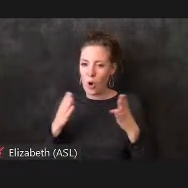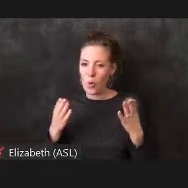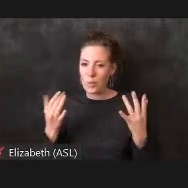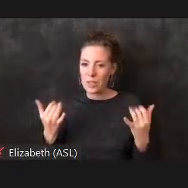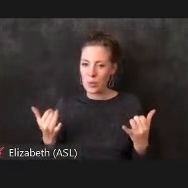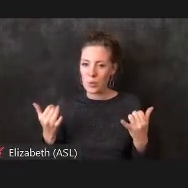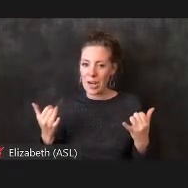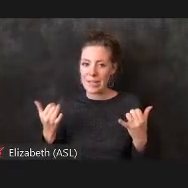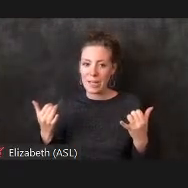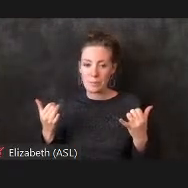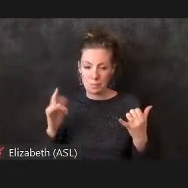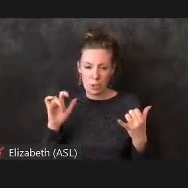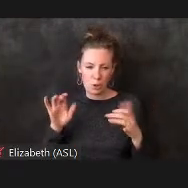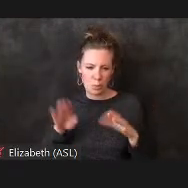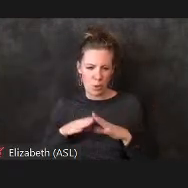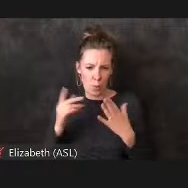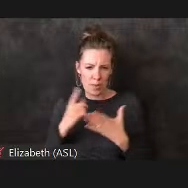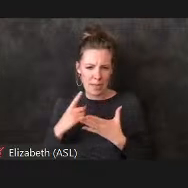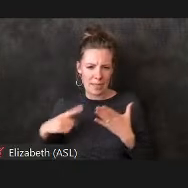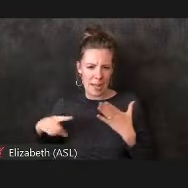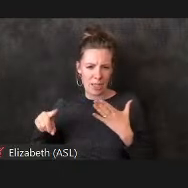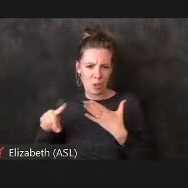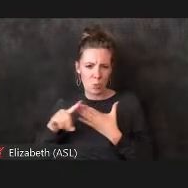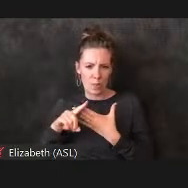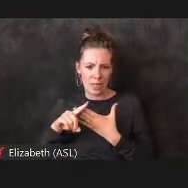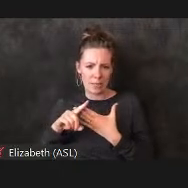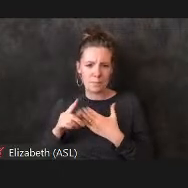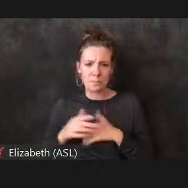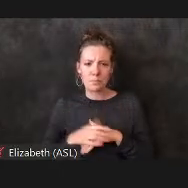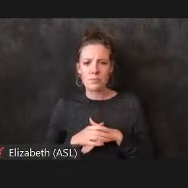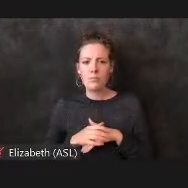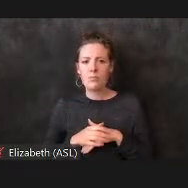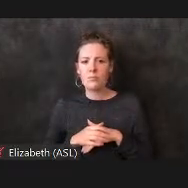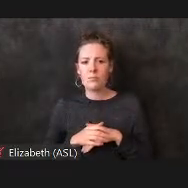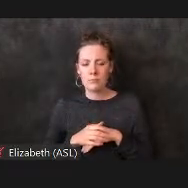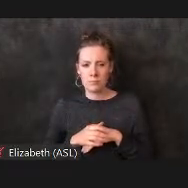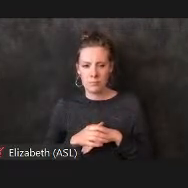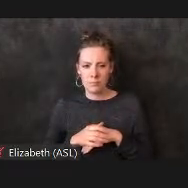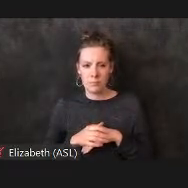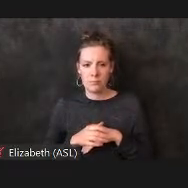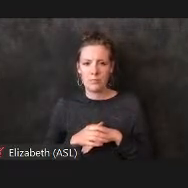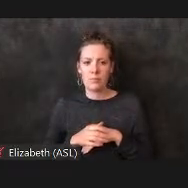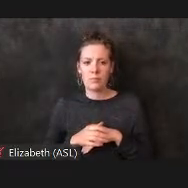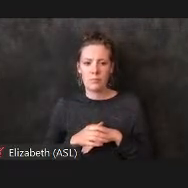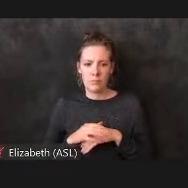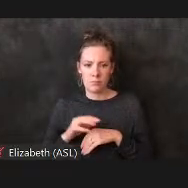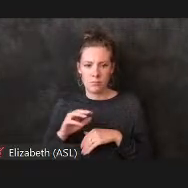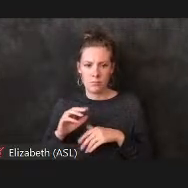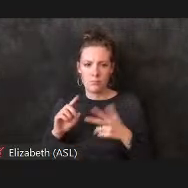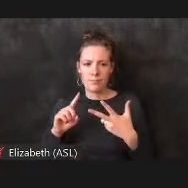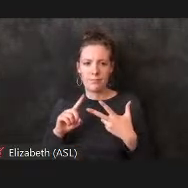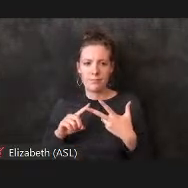diferentes lugares. Tiene el centro de Santa Rosa, en Petaluma Campus, el gimnasio de Town en Windsor,